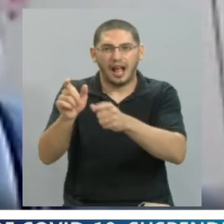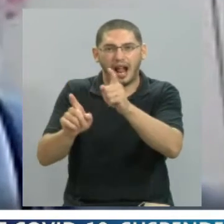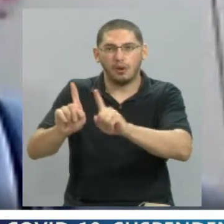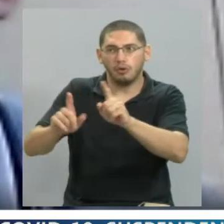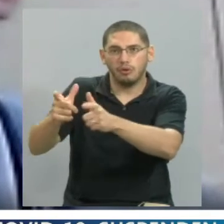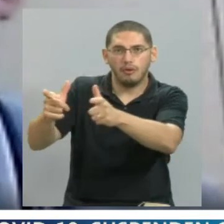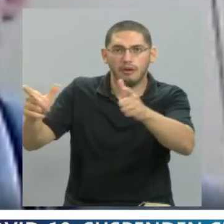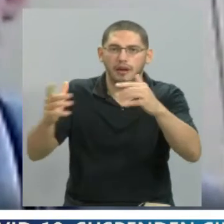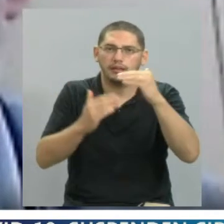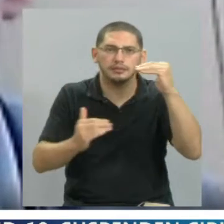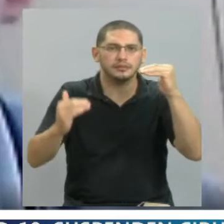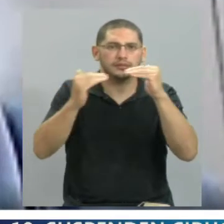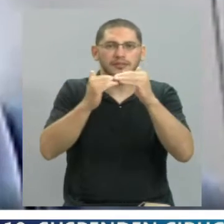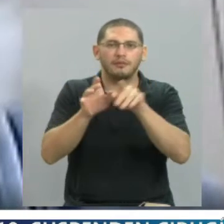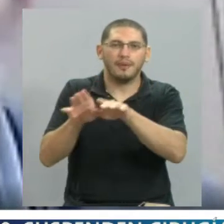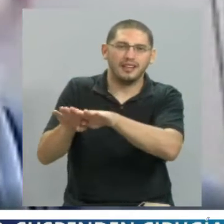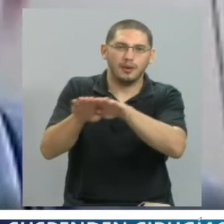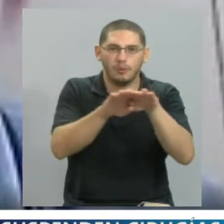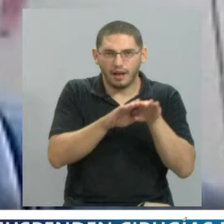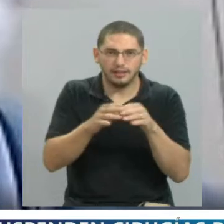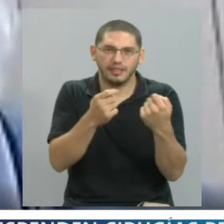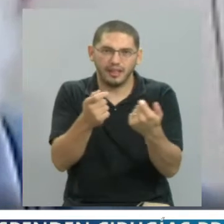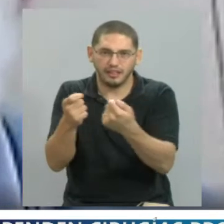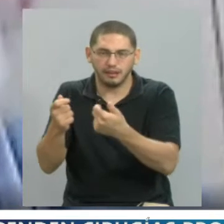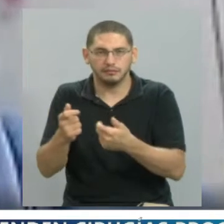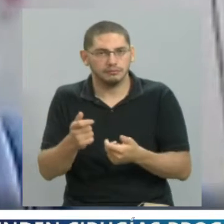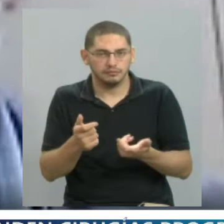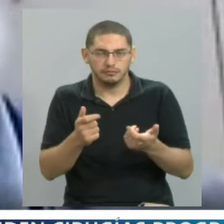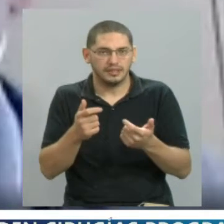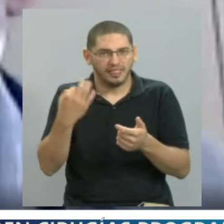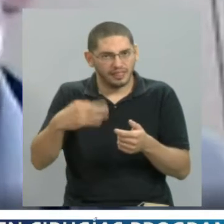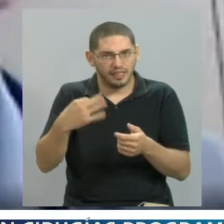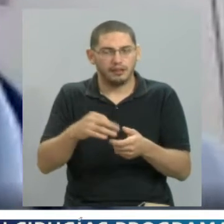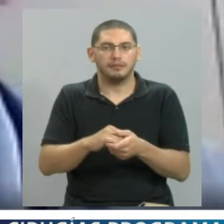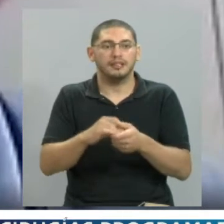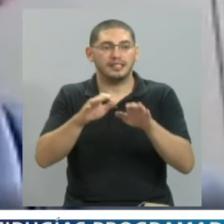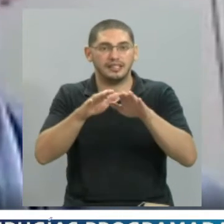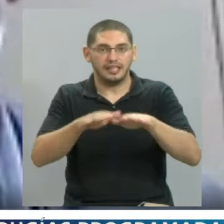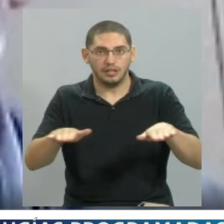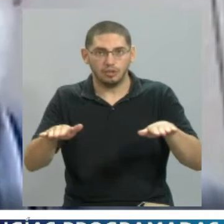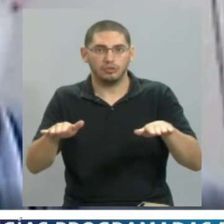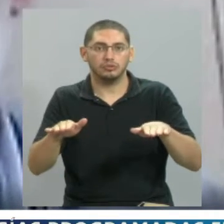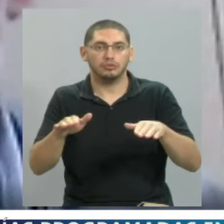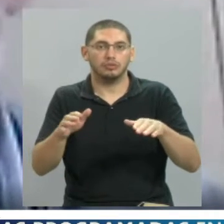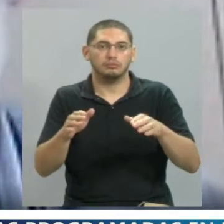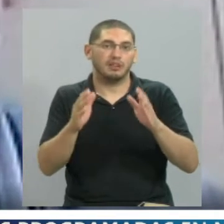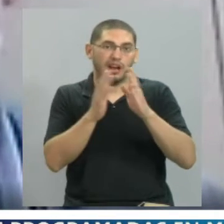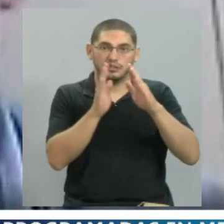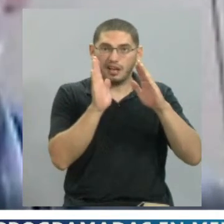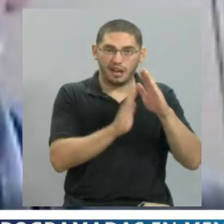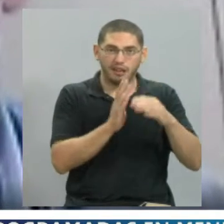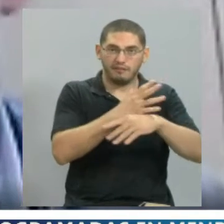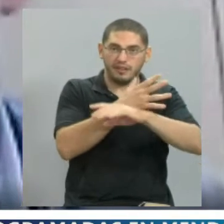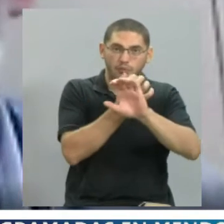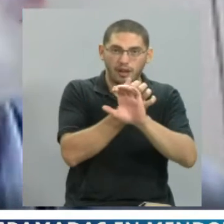herramientas, pero lo que atañe a la salud de los chicos es muy poco probable que si los volvamos a encerrar nos vuelva a pasar